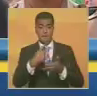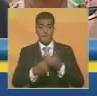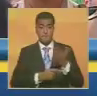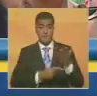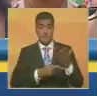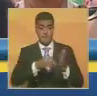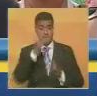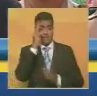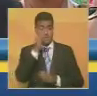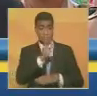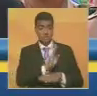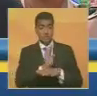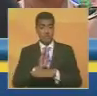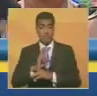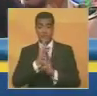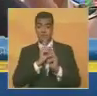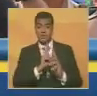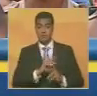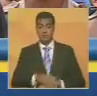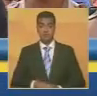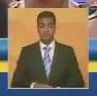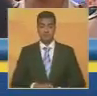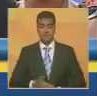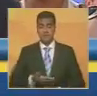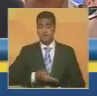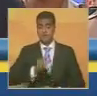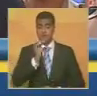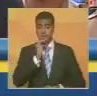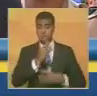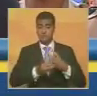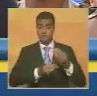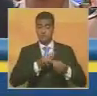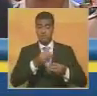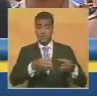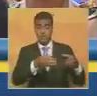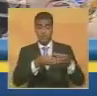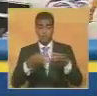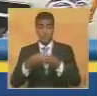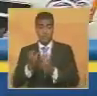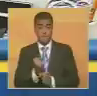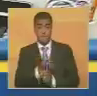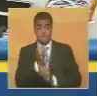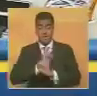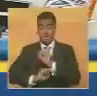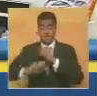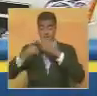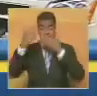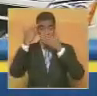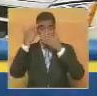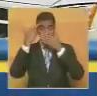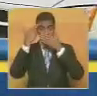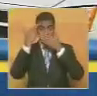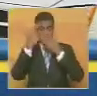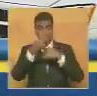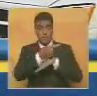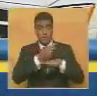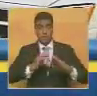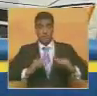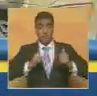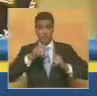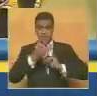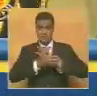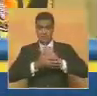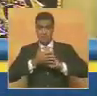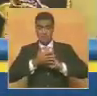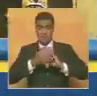de seguridad está dando resultados. El alcalde anunció la creación de la Comisión Especial Antisecuestro Express, que buscará resolver este